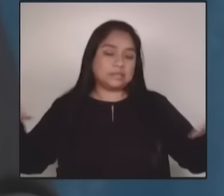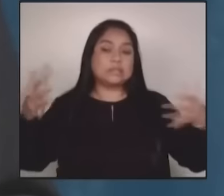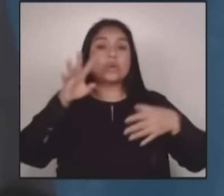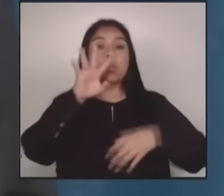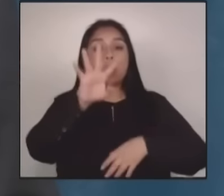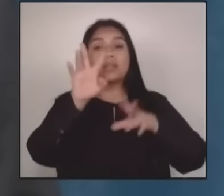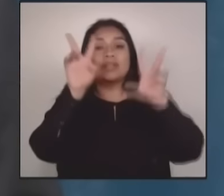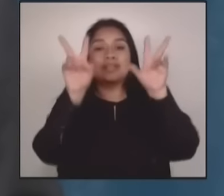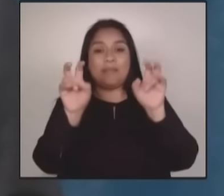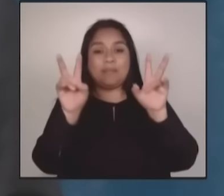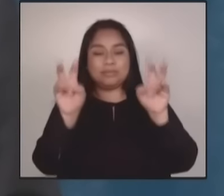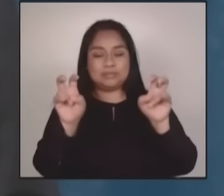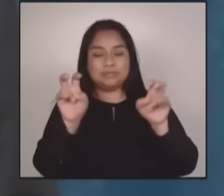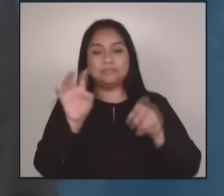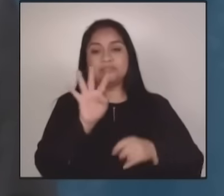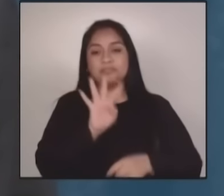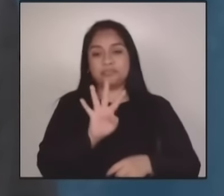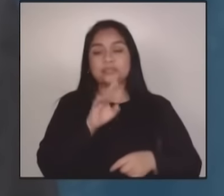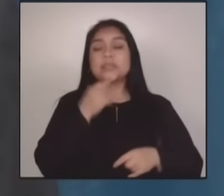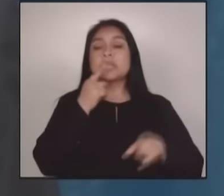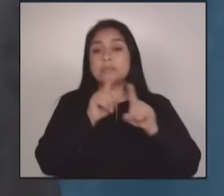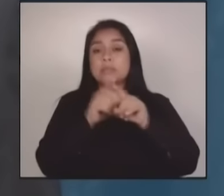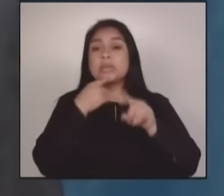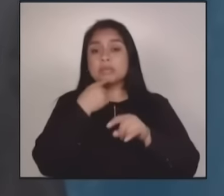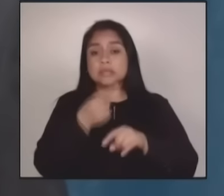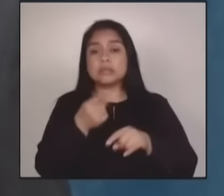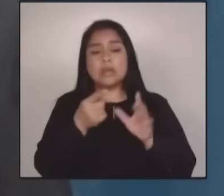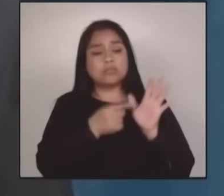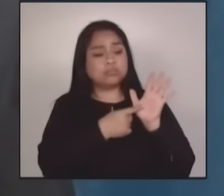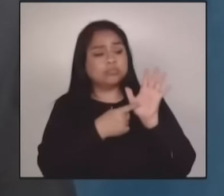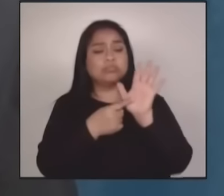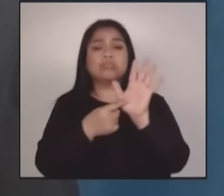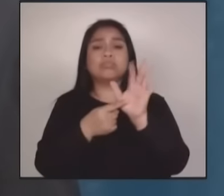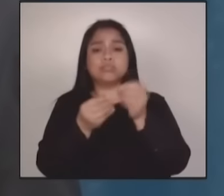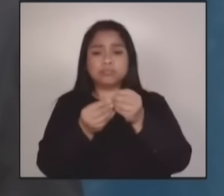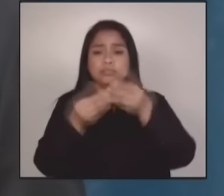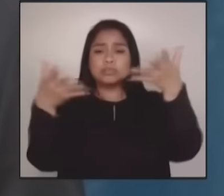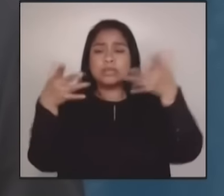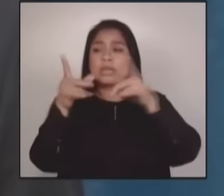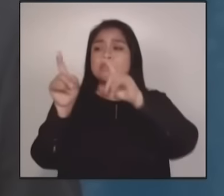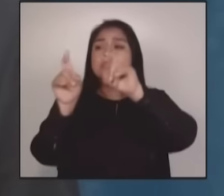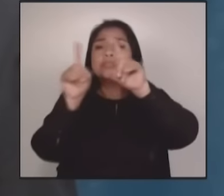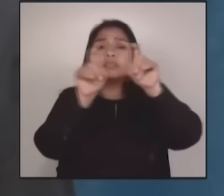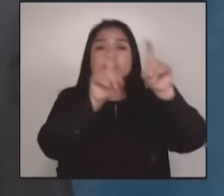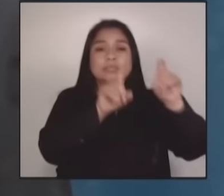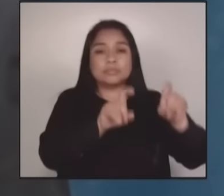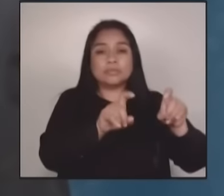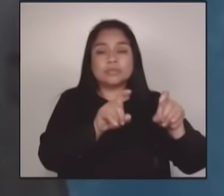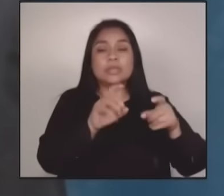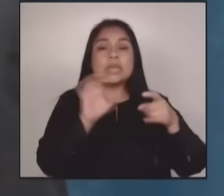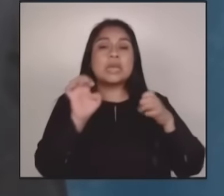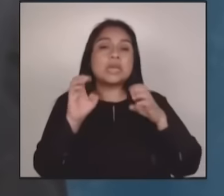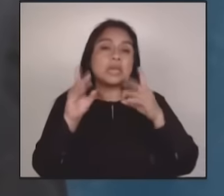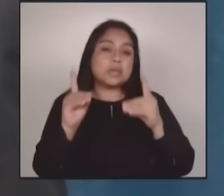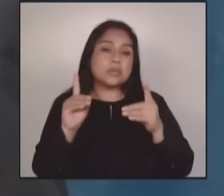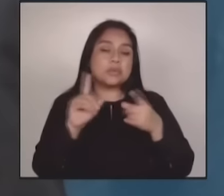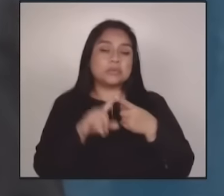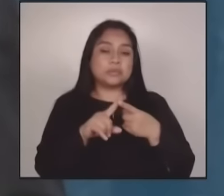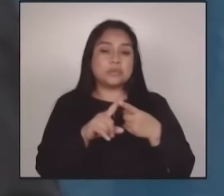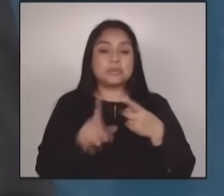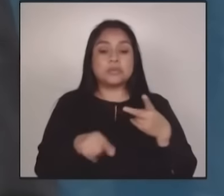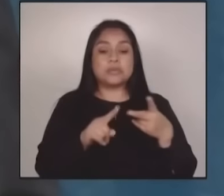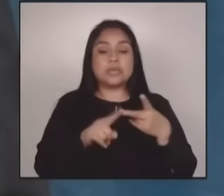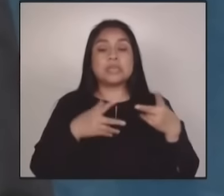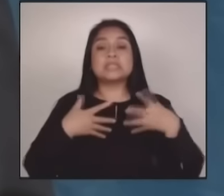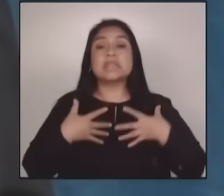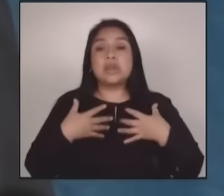en cuatro grandes temas que permitirán reflejar amplios consensos: en educación, en